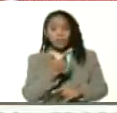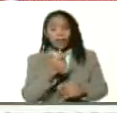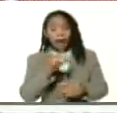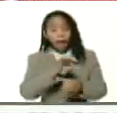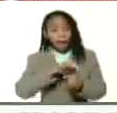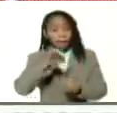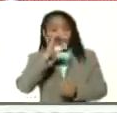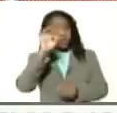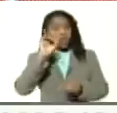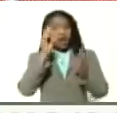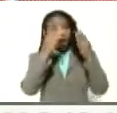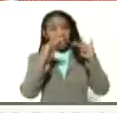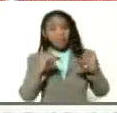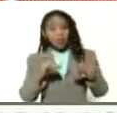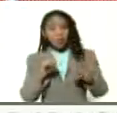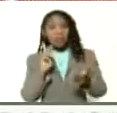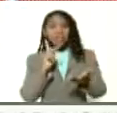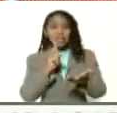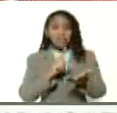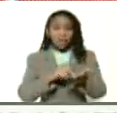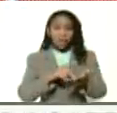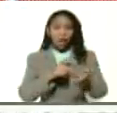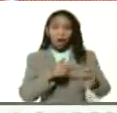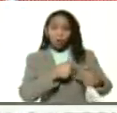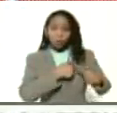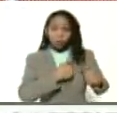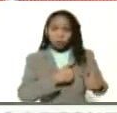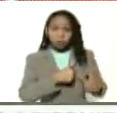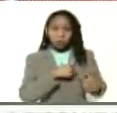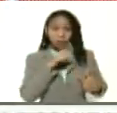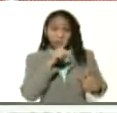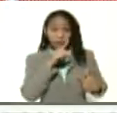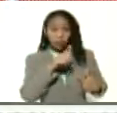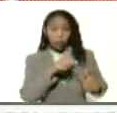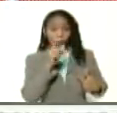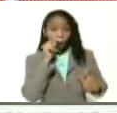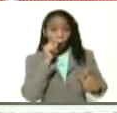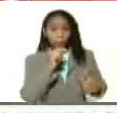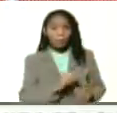de la Navidad hubiese llegado al corazón de estos criminales.